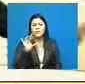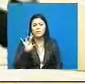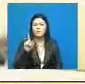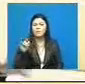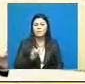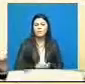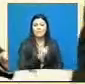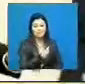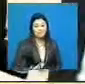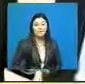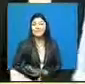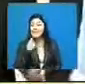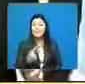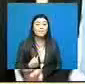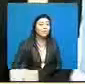me dijo dos cosas.